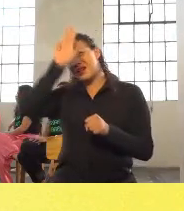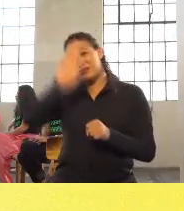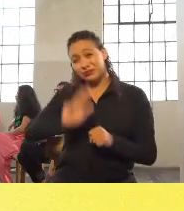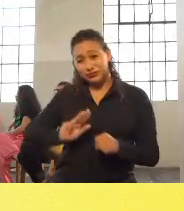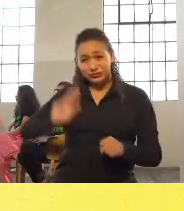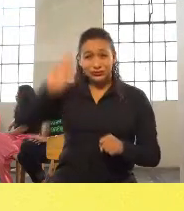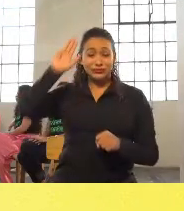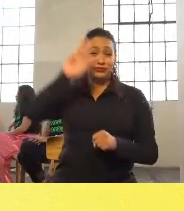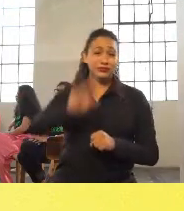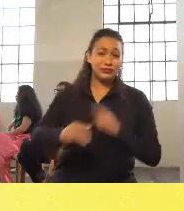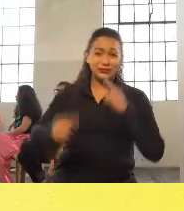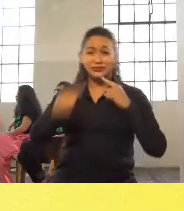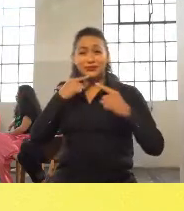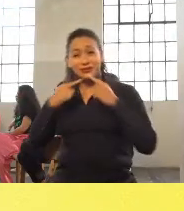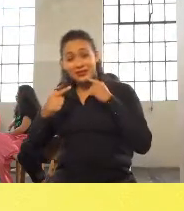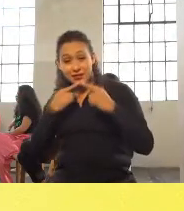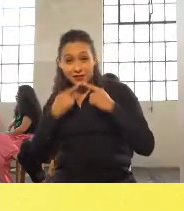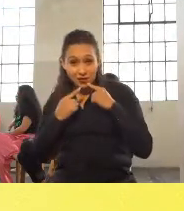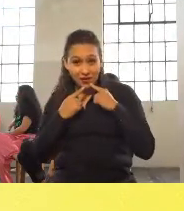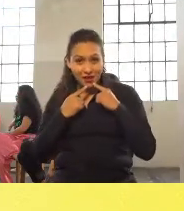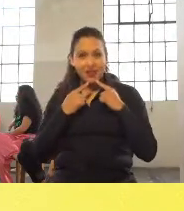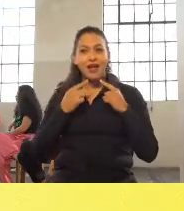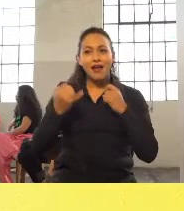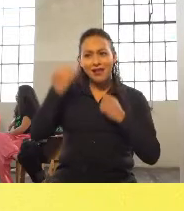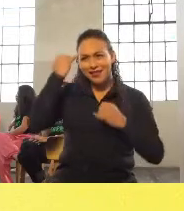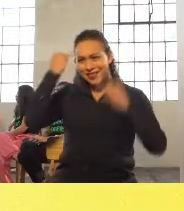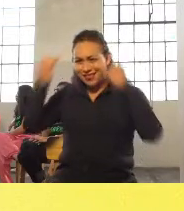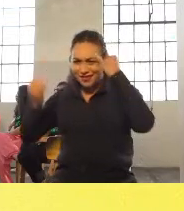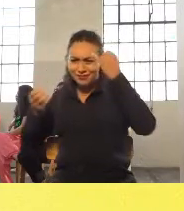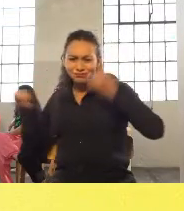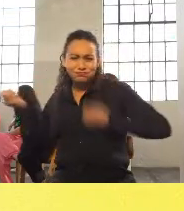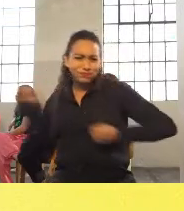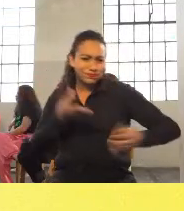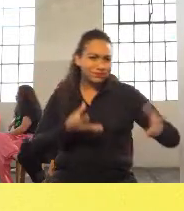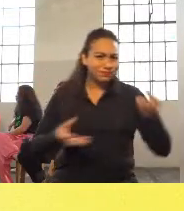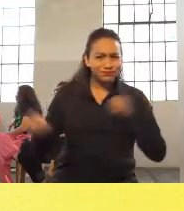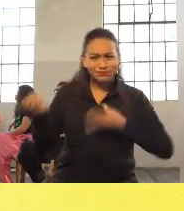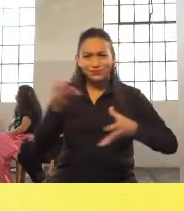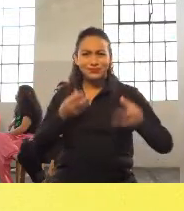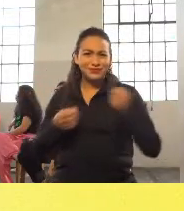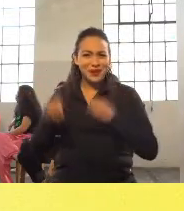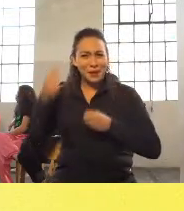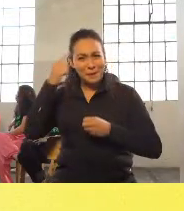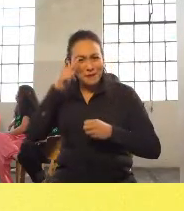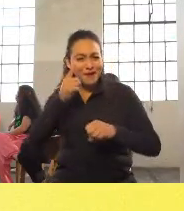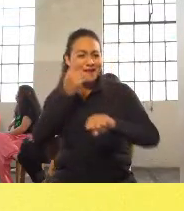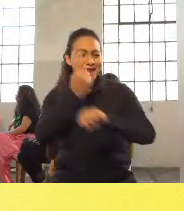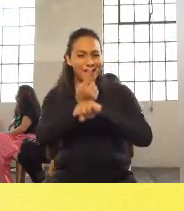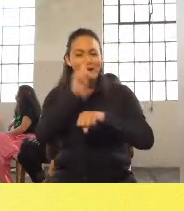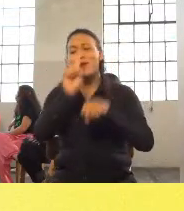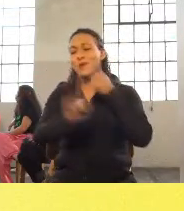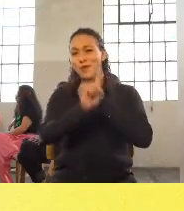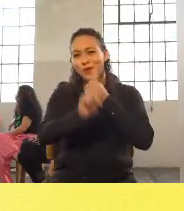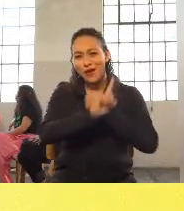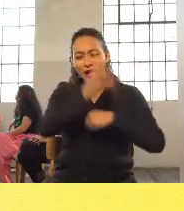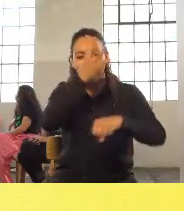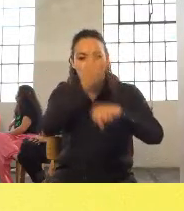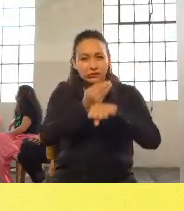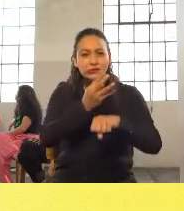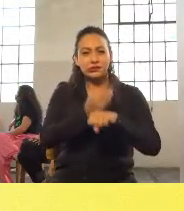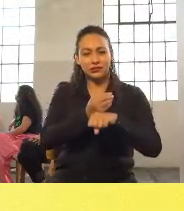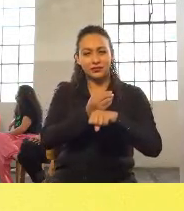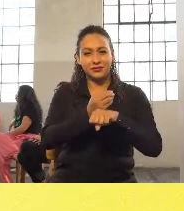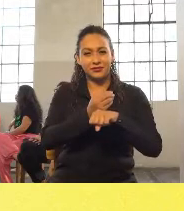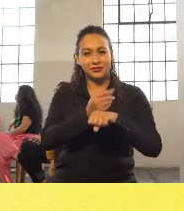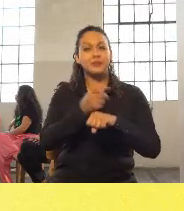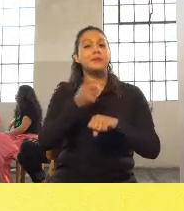como juntándonos y bajando ideas a la medida y a la velocidad que se pueda. Pero simplemente con esta intención de accionar,